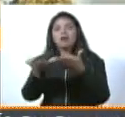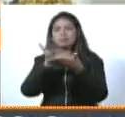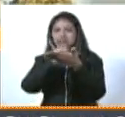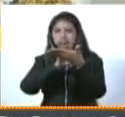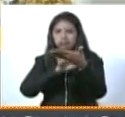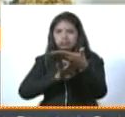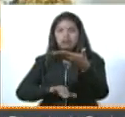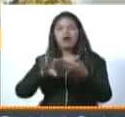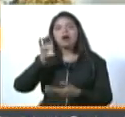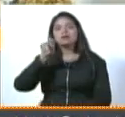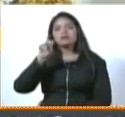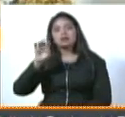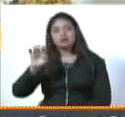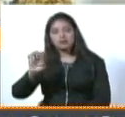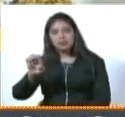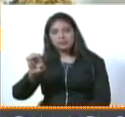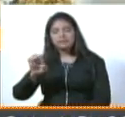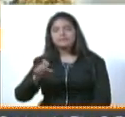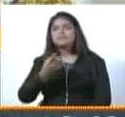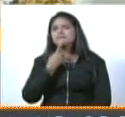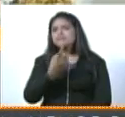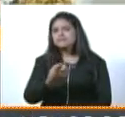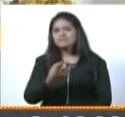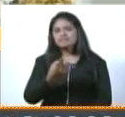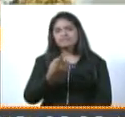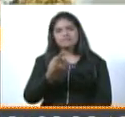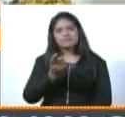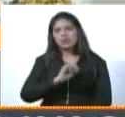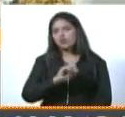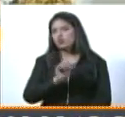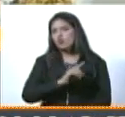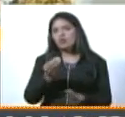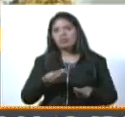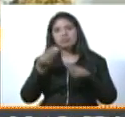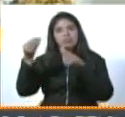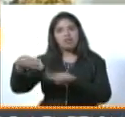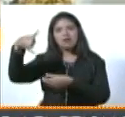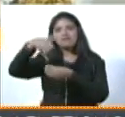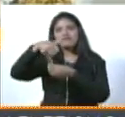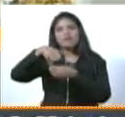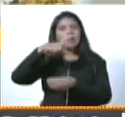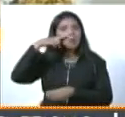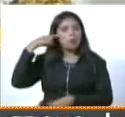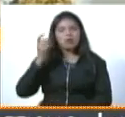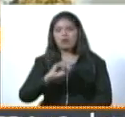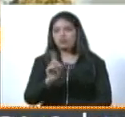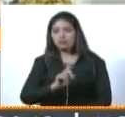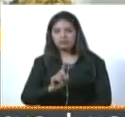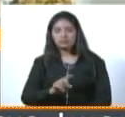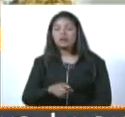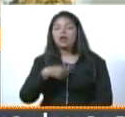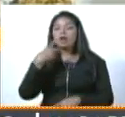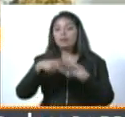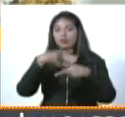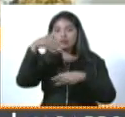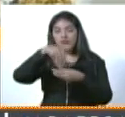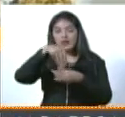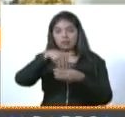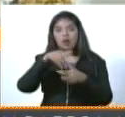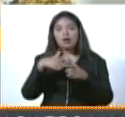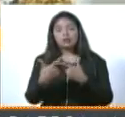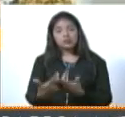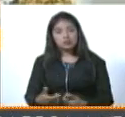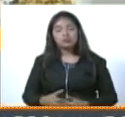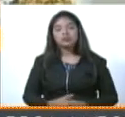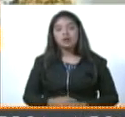al Consejo Nacional Electoral anunciando que no iban a ser nuestros proveedores en este proceso electoral. Por lo